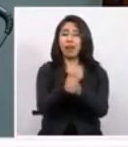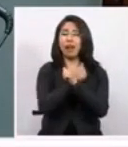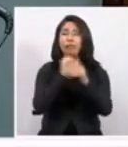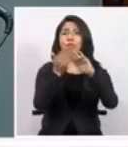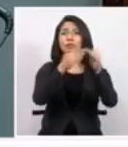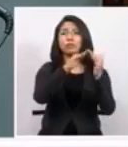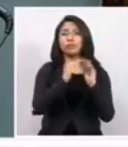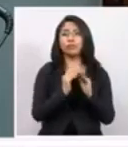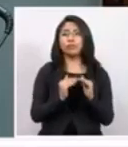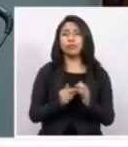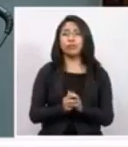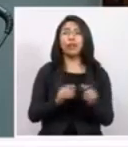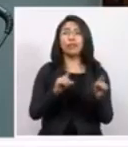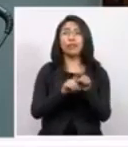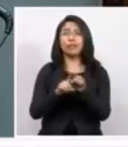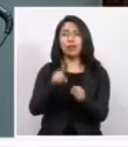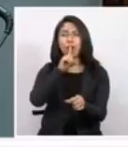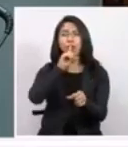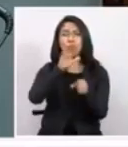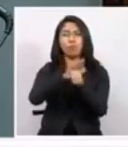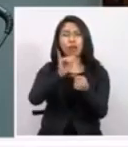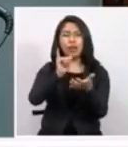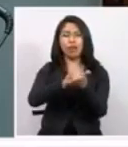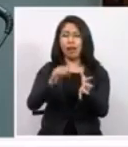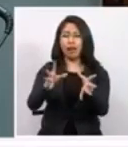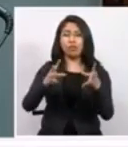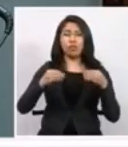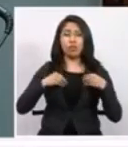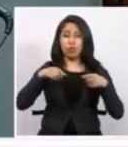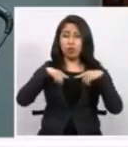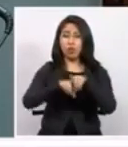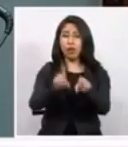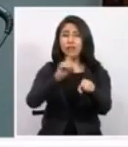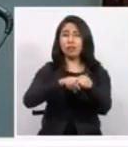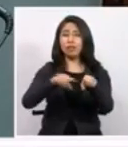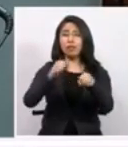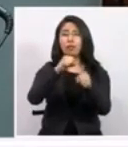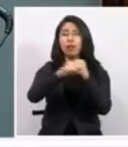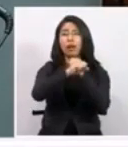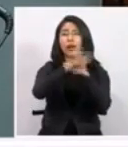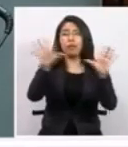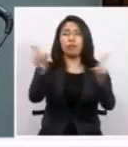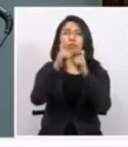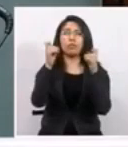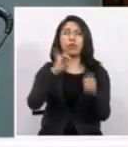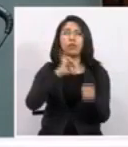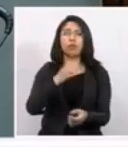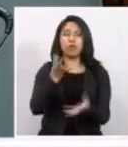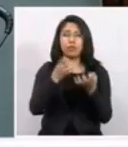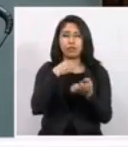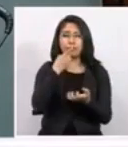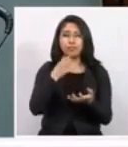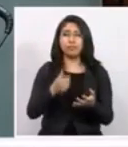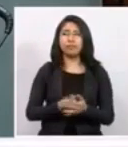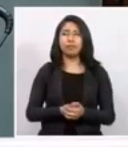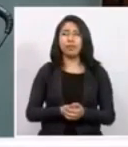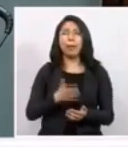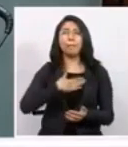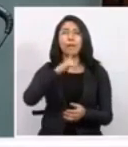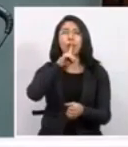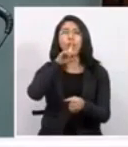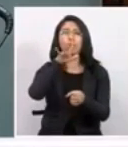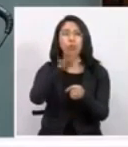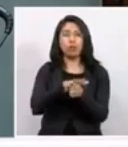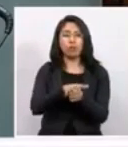también de las promesas asumidas durante esta campaña política. Por eso quiero reafirmar desde aquí mi compromiso